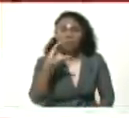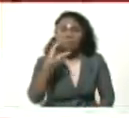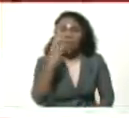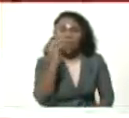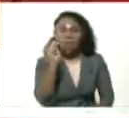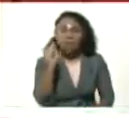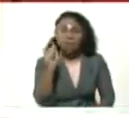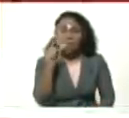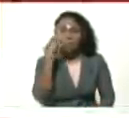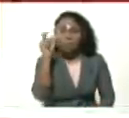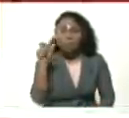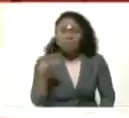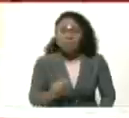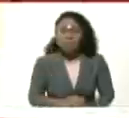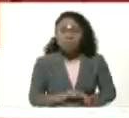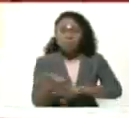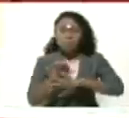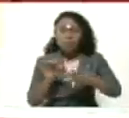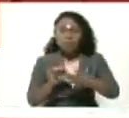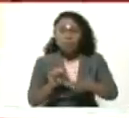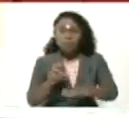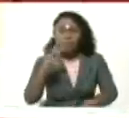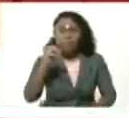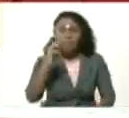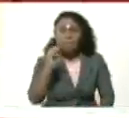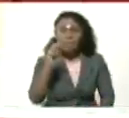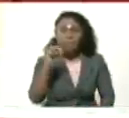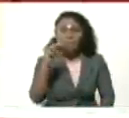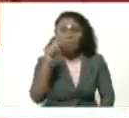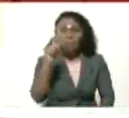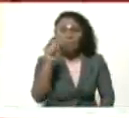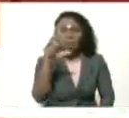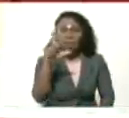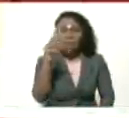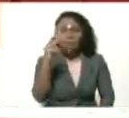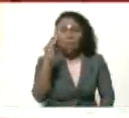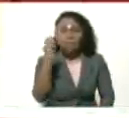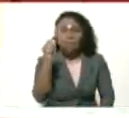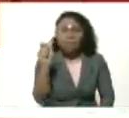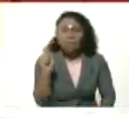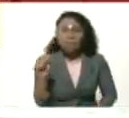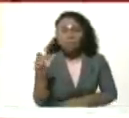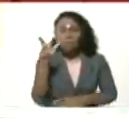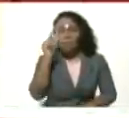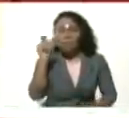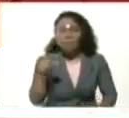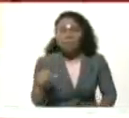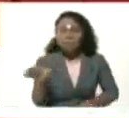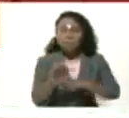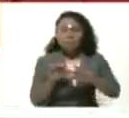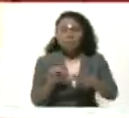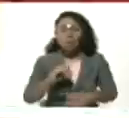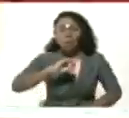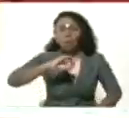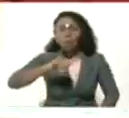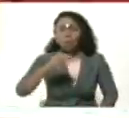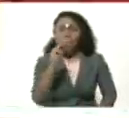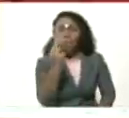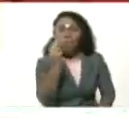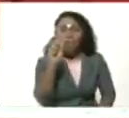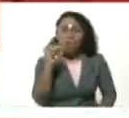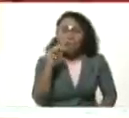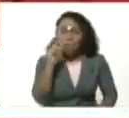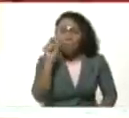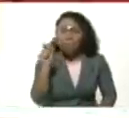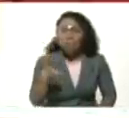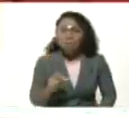Castañeda. Municipio Montalbán, Pedro Suárez. Municipio Juan José Mora, Alirio Sánchez.